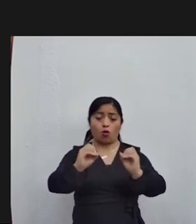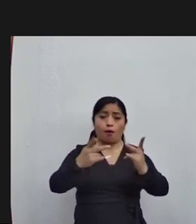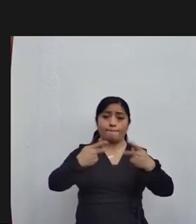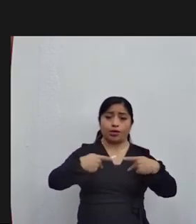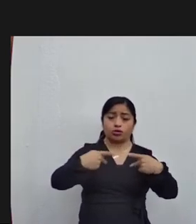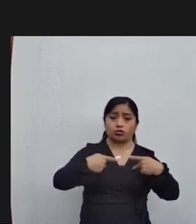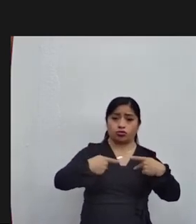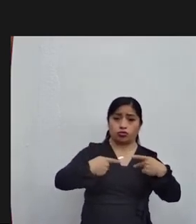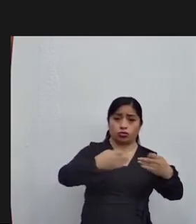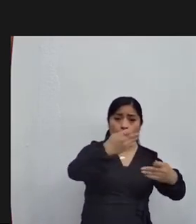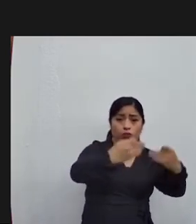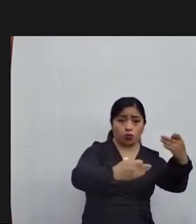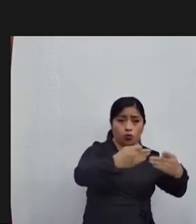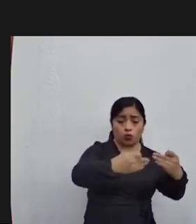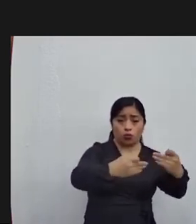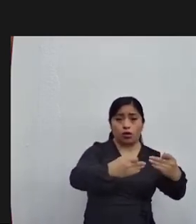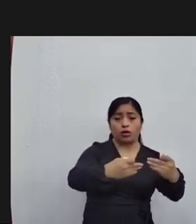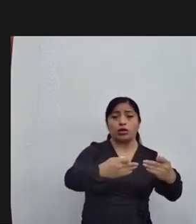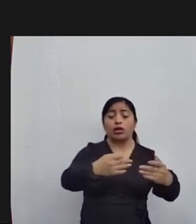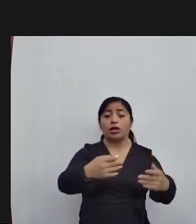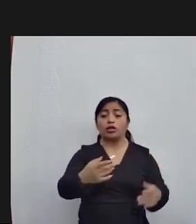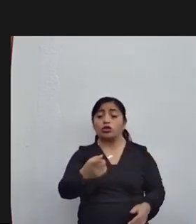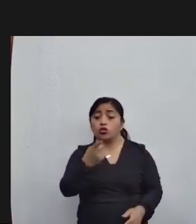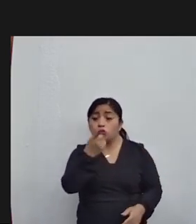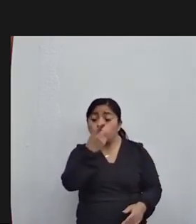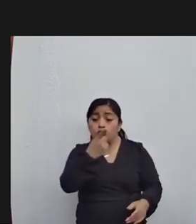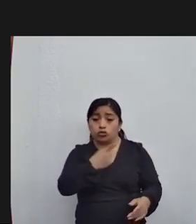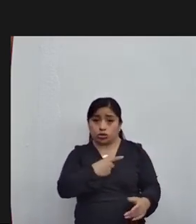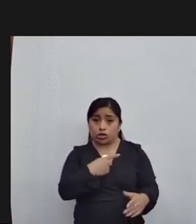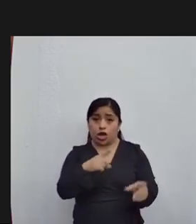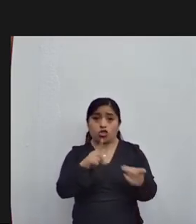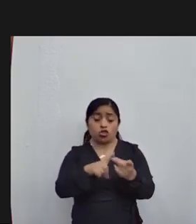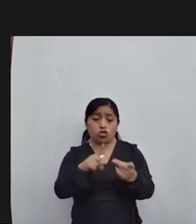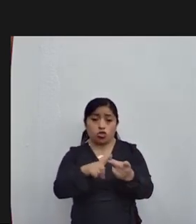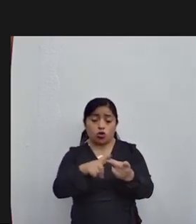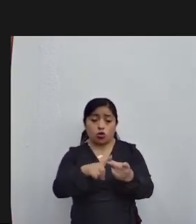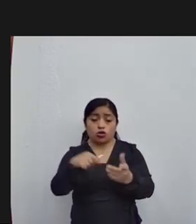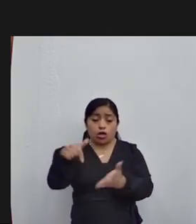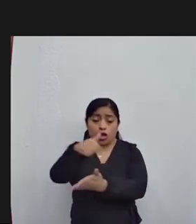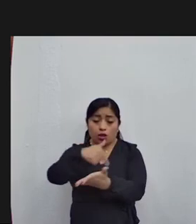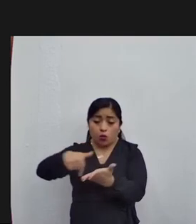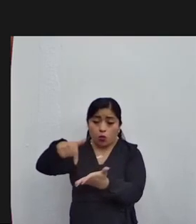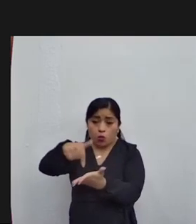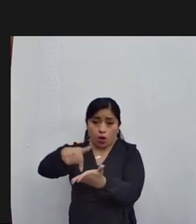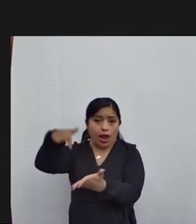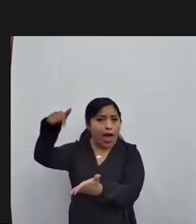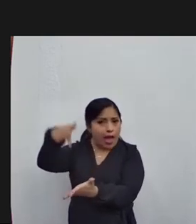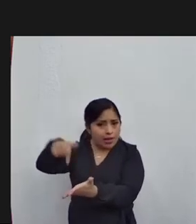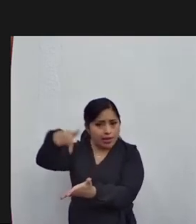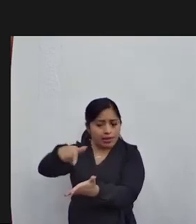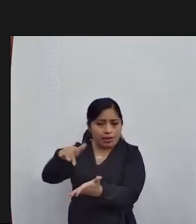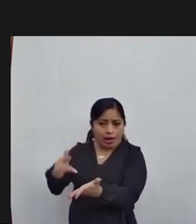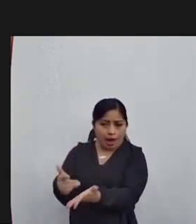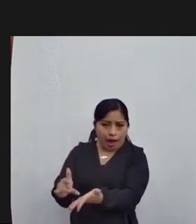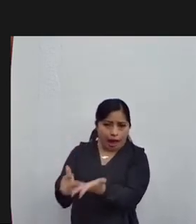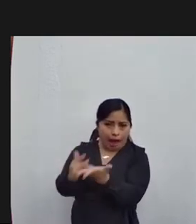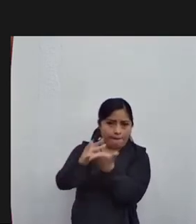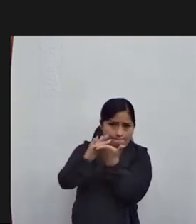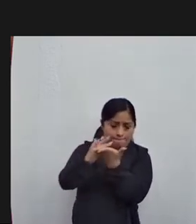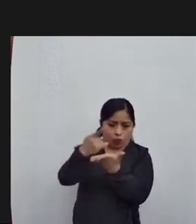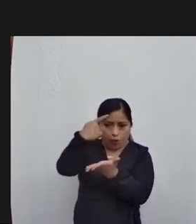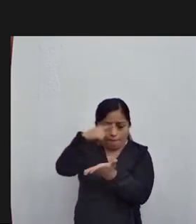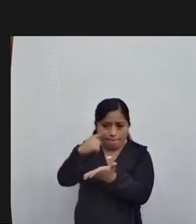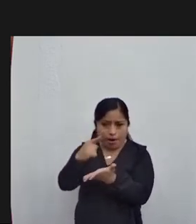a las que podrá uno acudir para los servicios o los respectivos programas de apoyo que se estarán